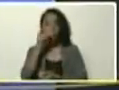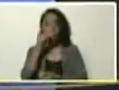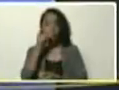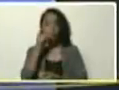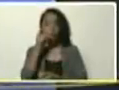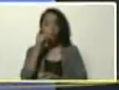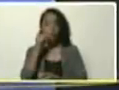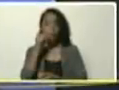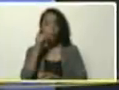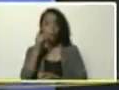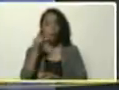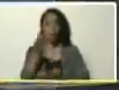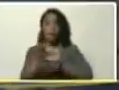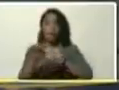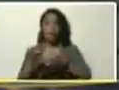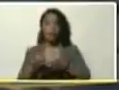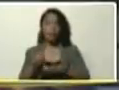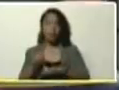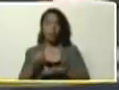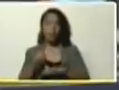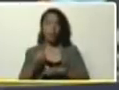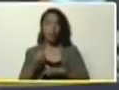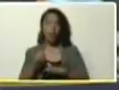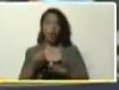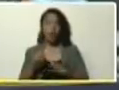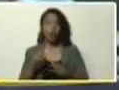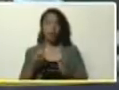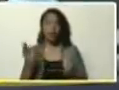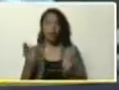del municipio Cristóbal Rojas,